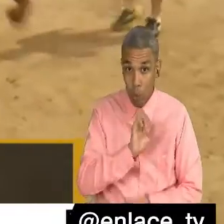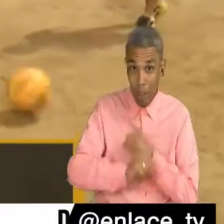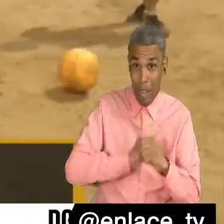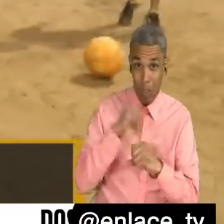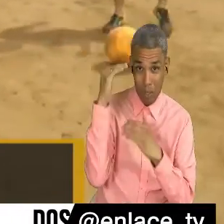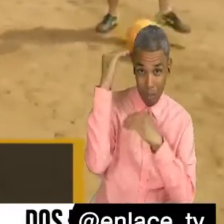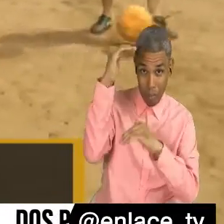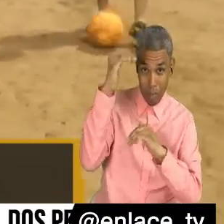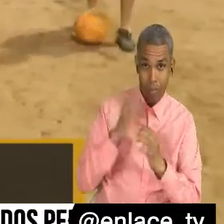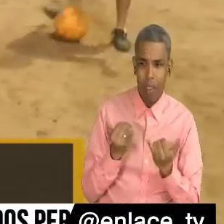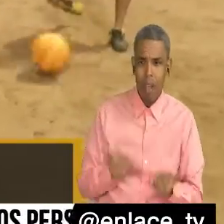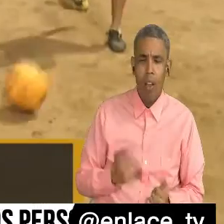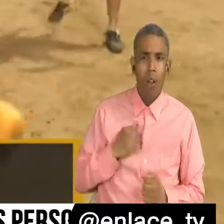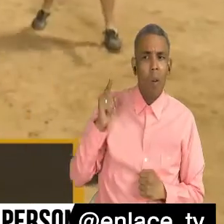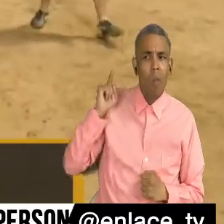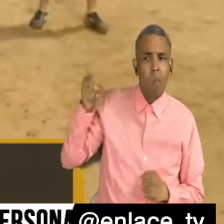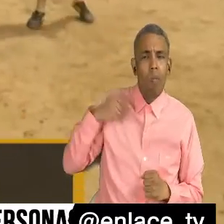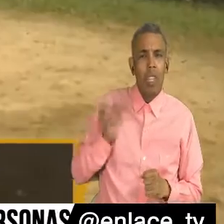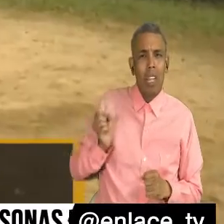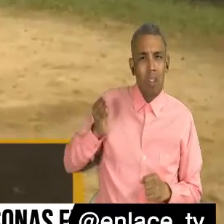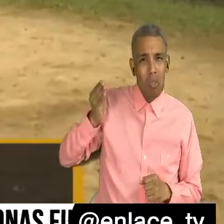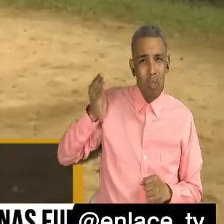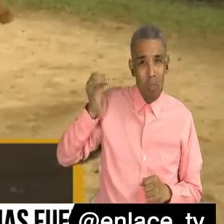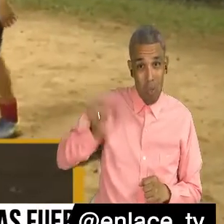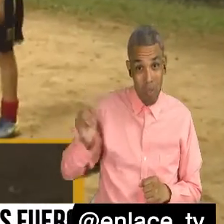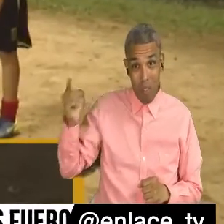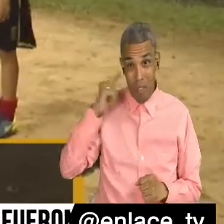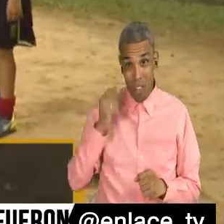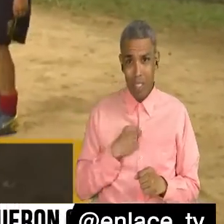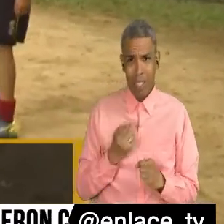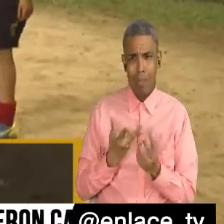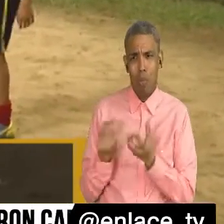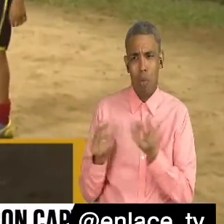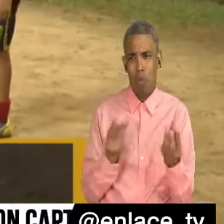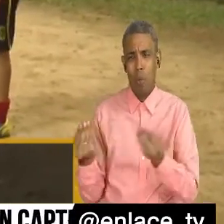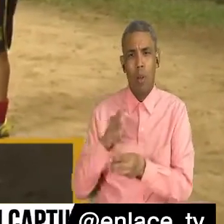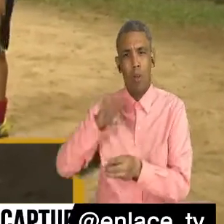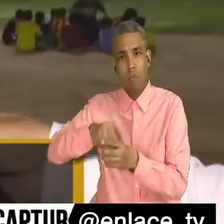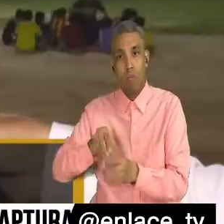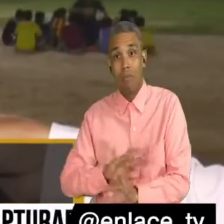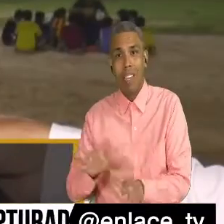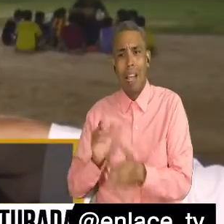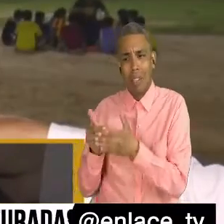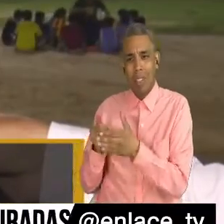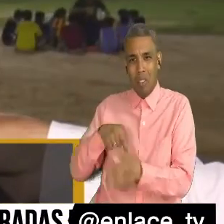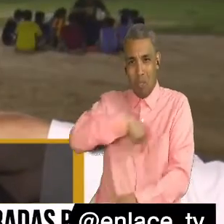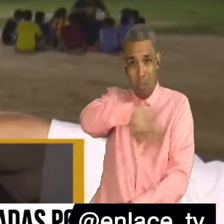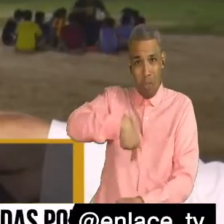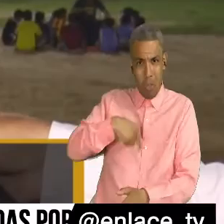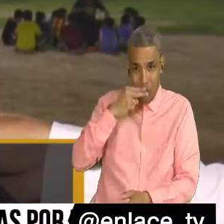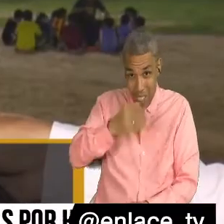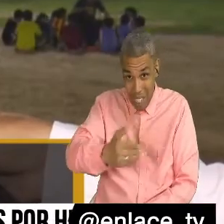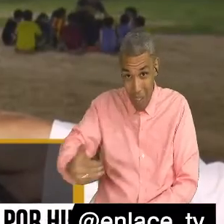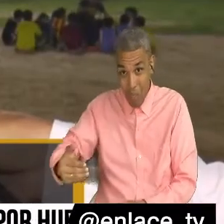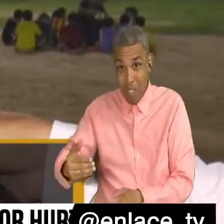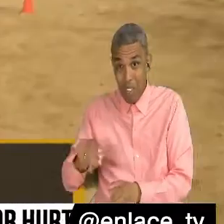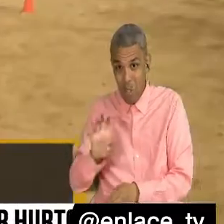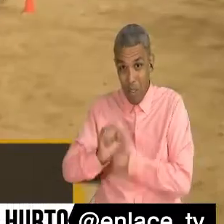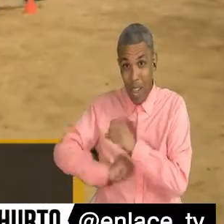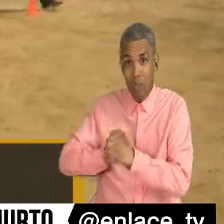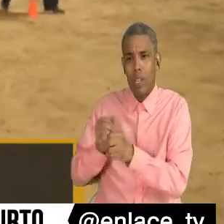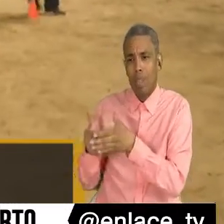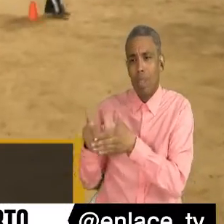estamos clasificando en la final y estamos esperando el rival para el tercero y el tercer puesto para enfrentar la gran final.